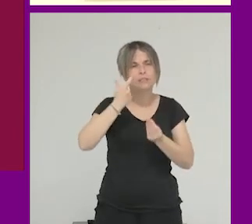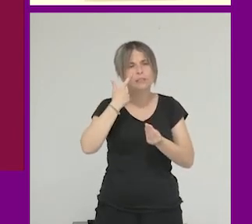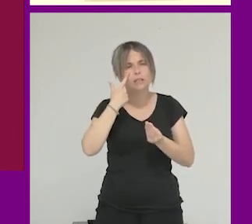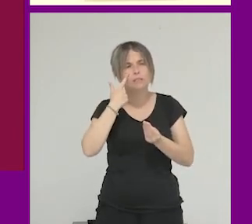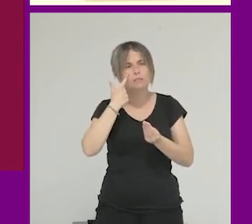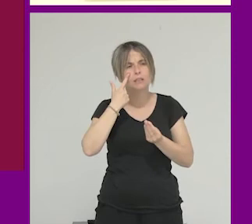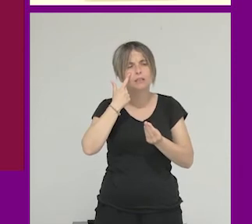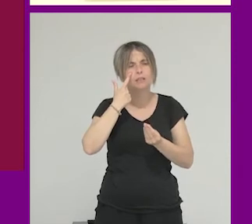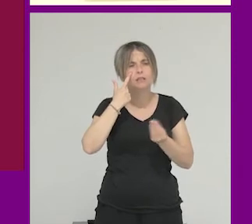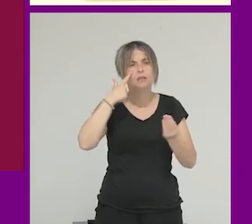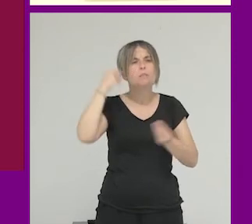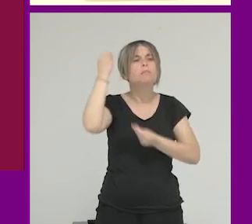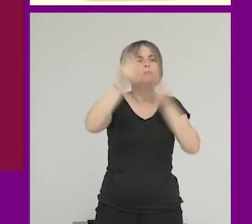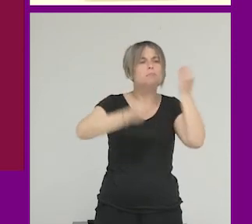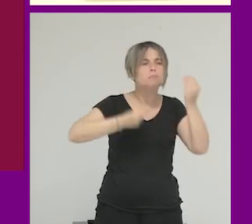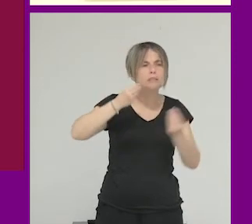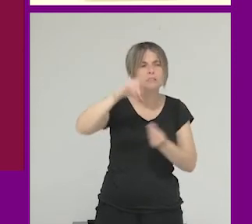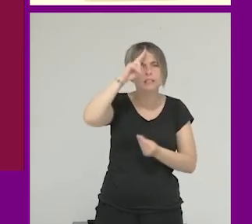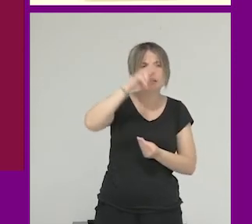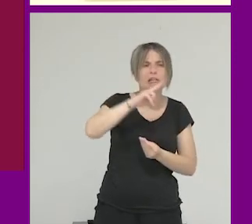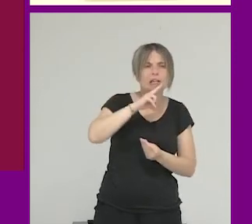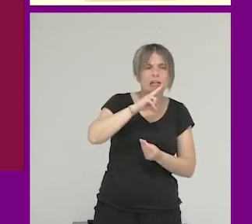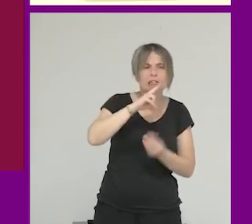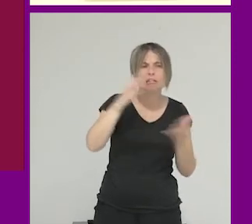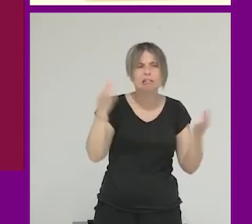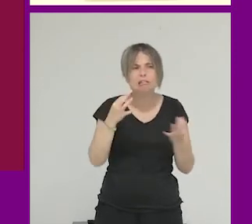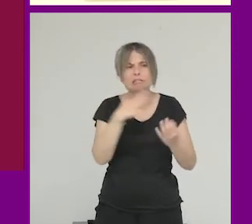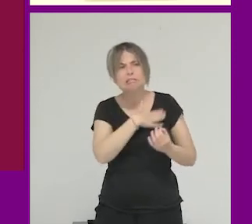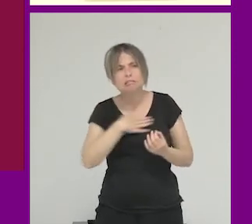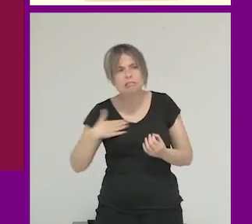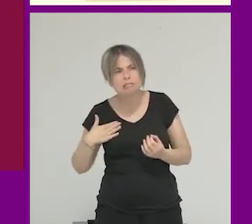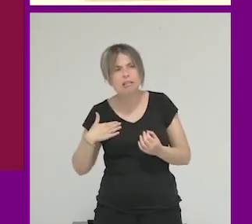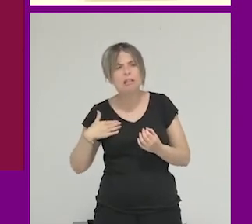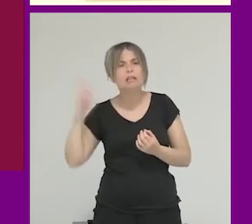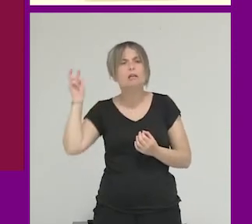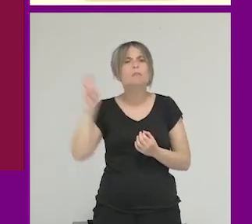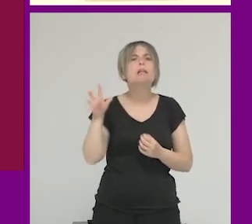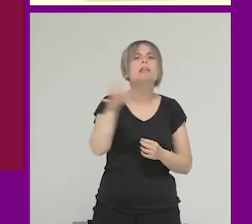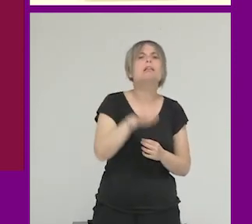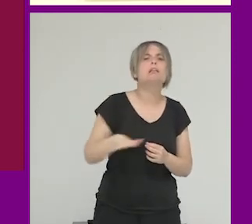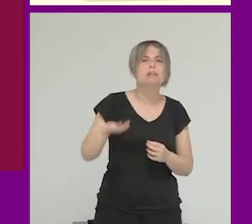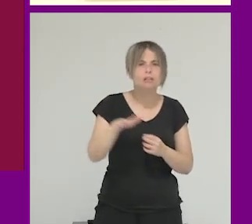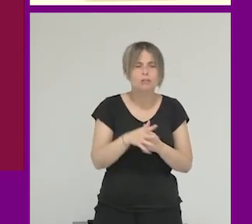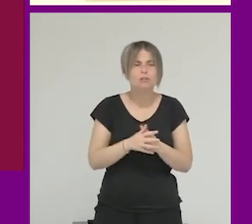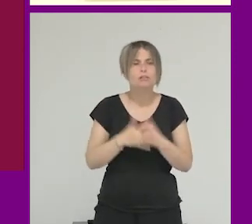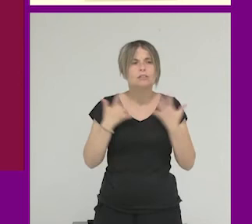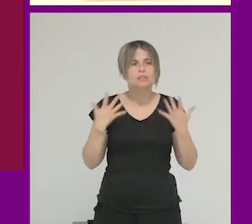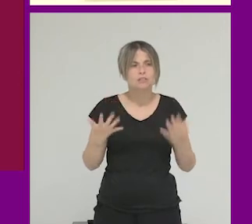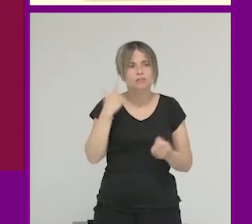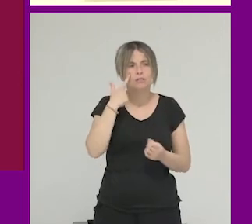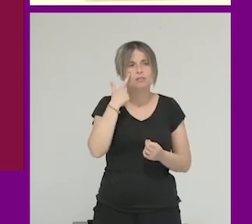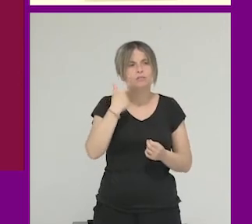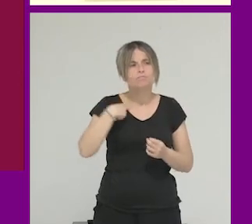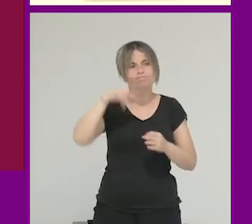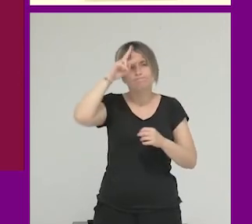zer den aita izatea, zer da desira hau nundi dara torren eta hori guztia. Eta gainera nahiko kezkatuta,